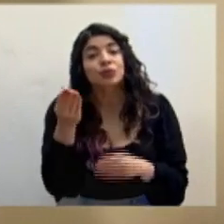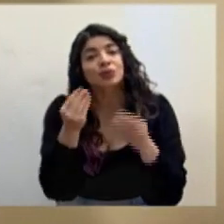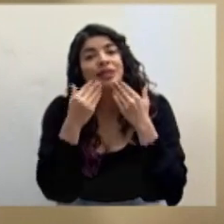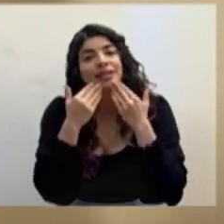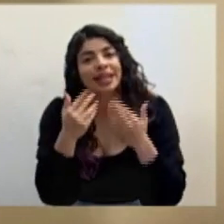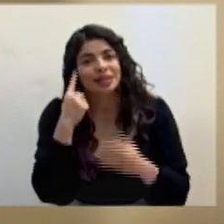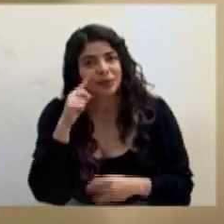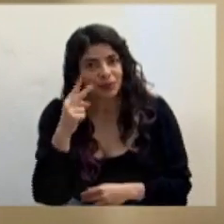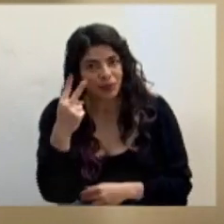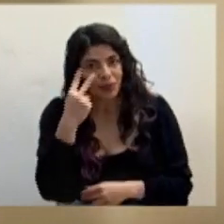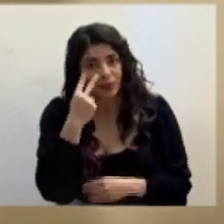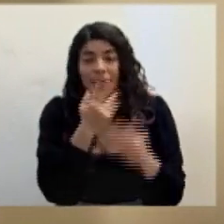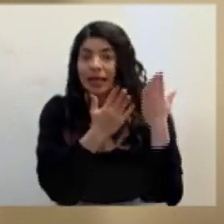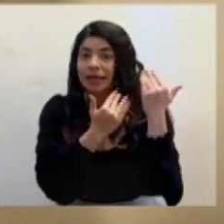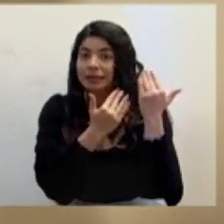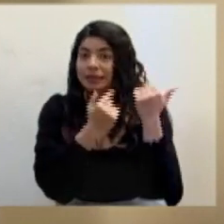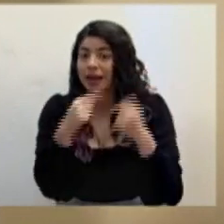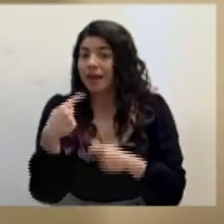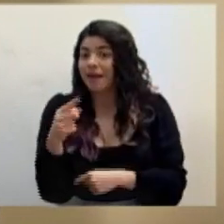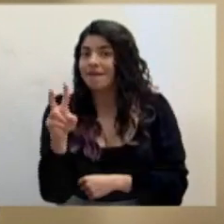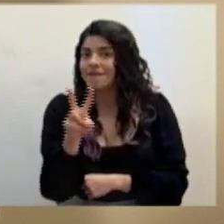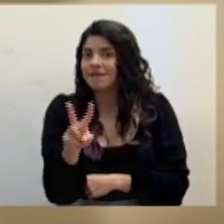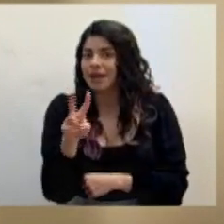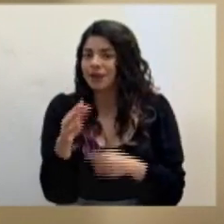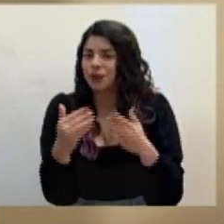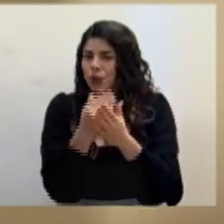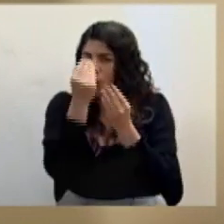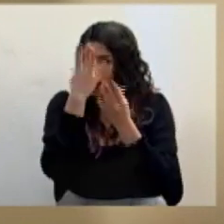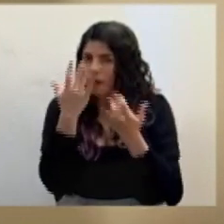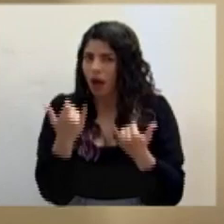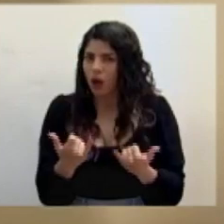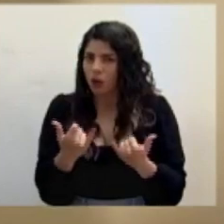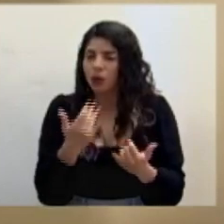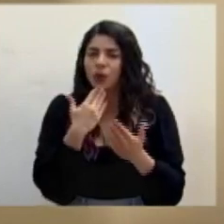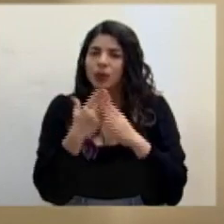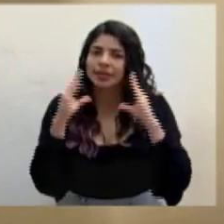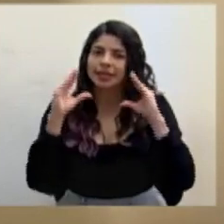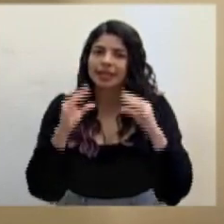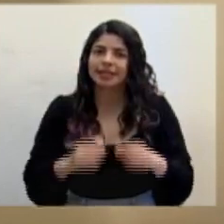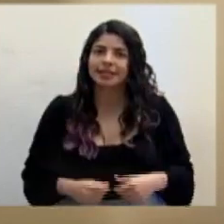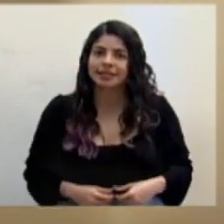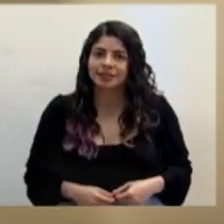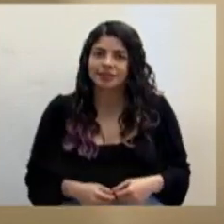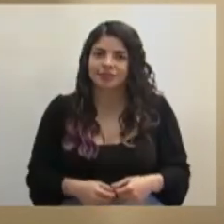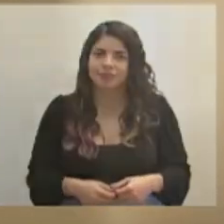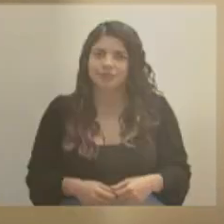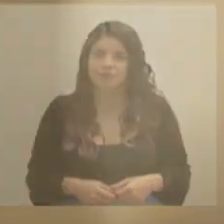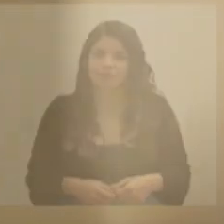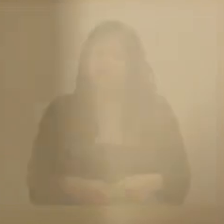gracias por su sintonía. Los esperamos el viernes con una nueva actualización. Muy buenas tardes.